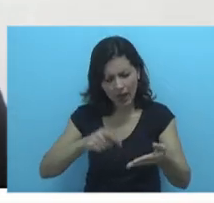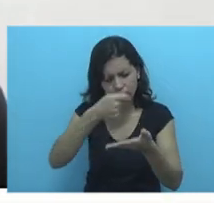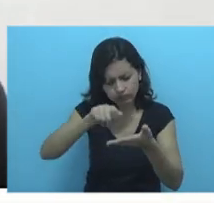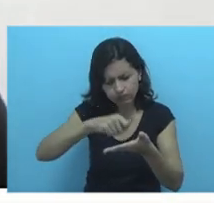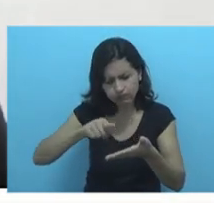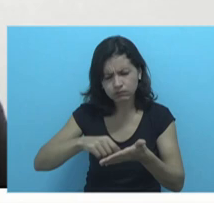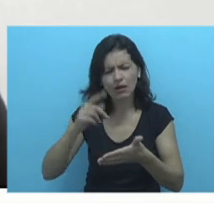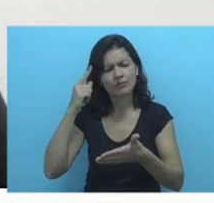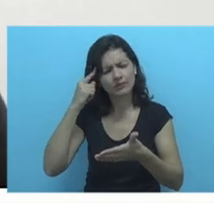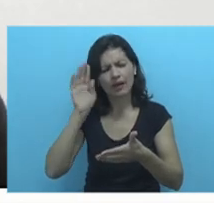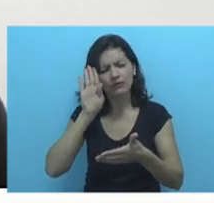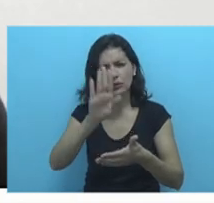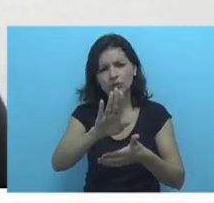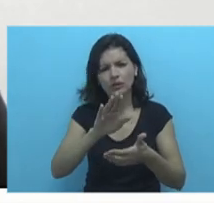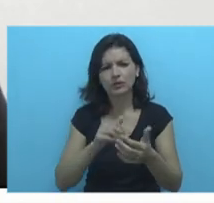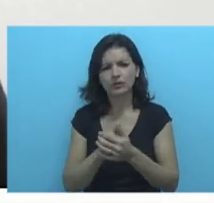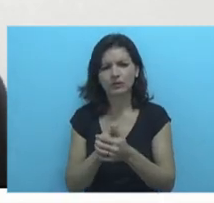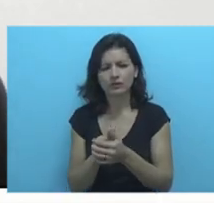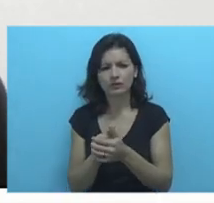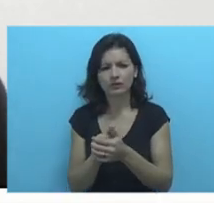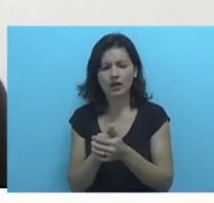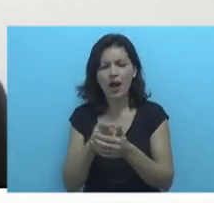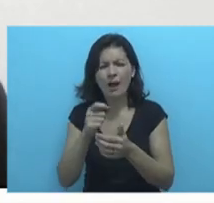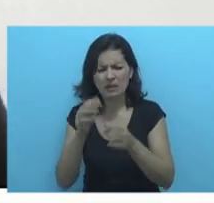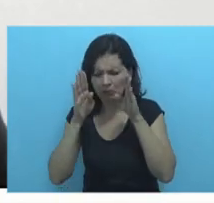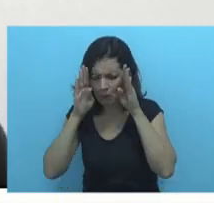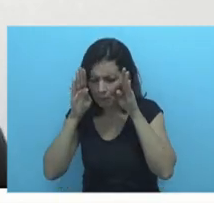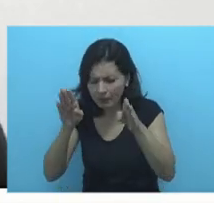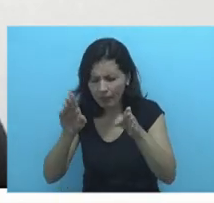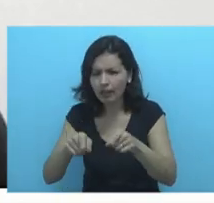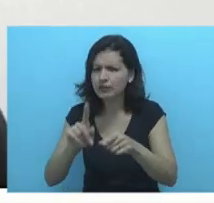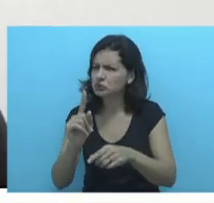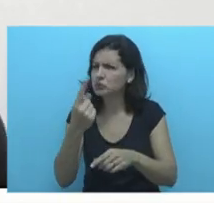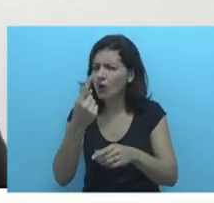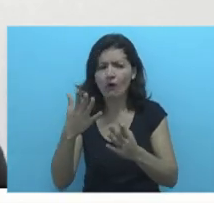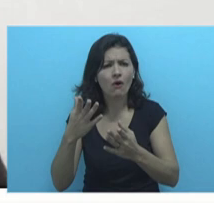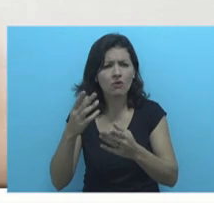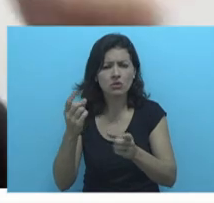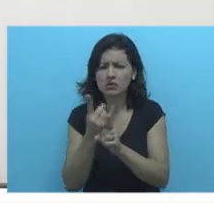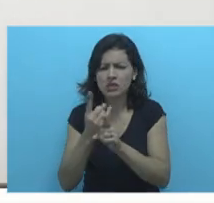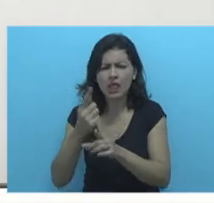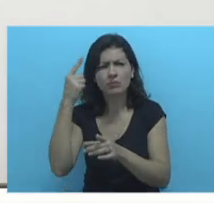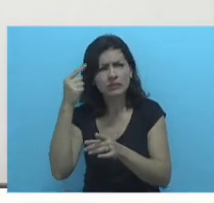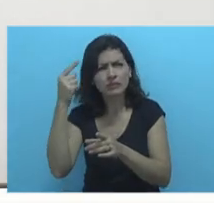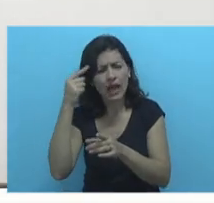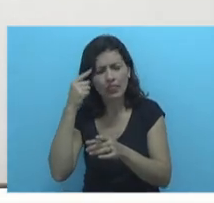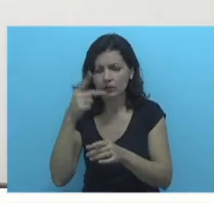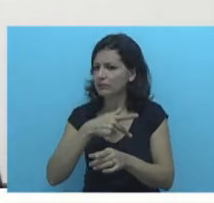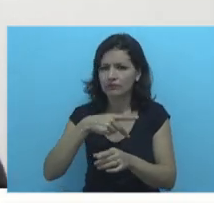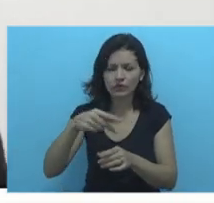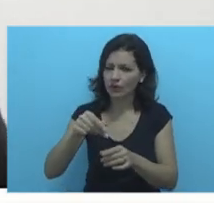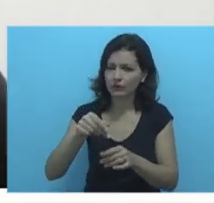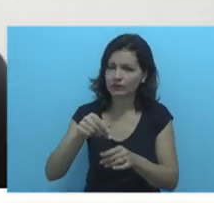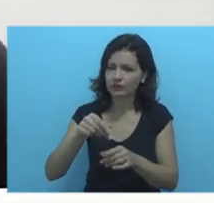con mirada a largo plazo, pero que eso no lo abstraía, no lo convertía en un ser abstracto, alejado de la cotidianidad del pueblo.